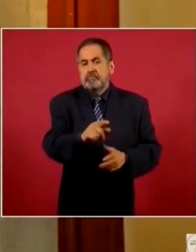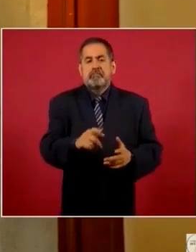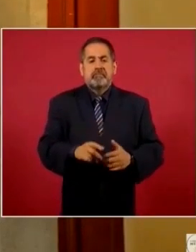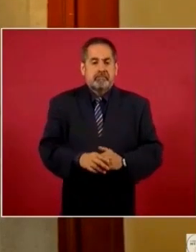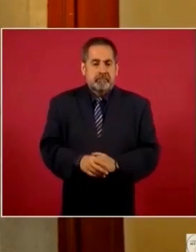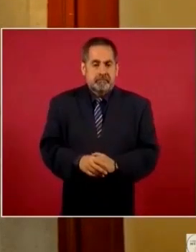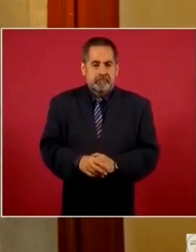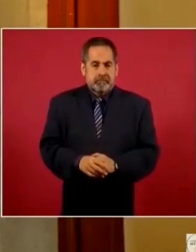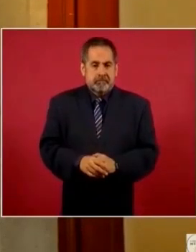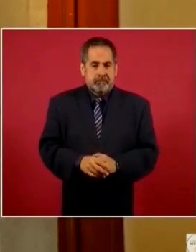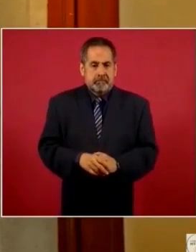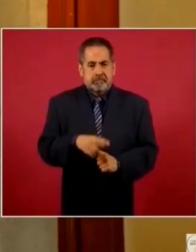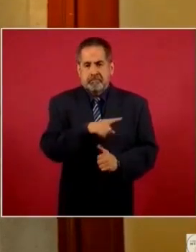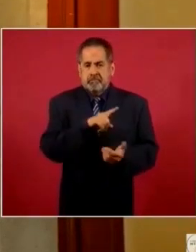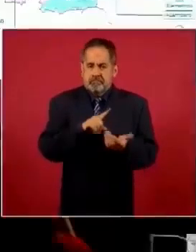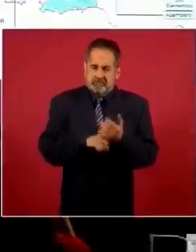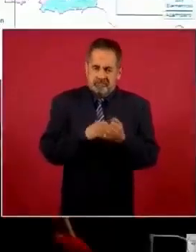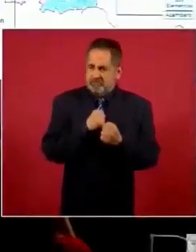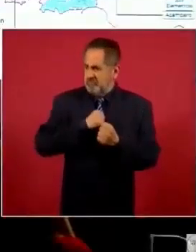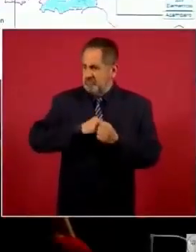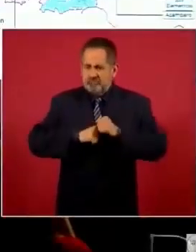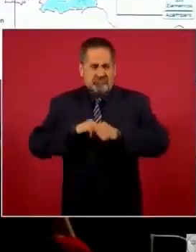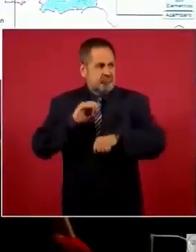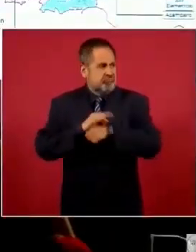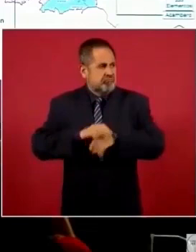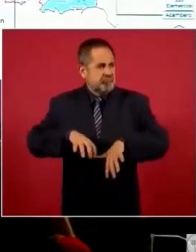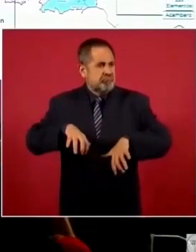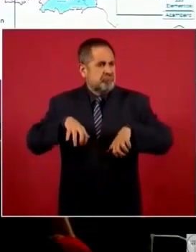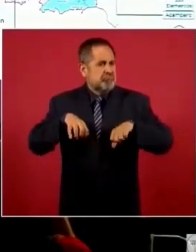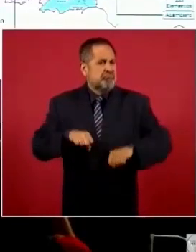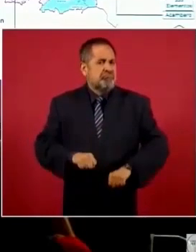que tiene muchas influencias, muchas agarraderas.